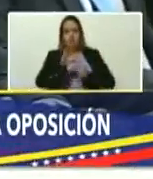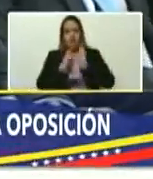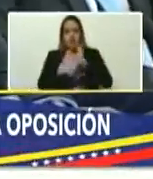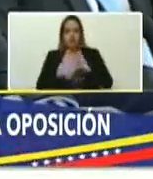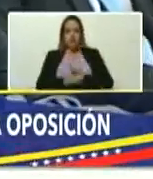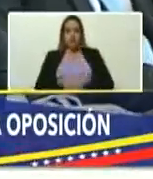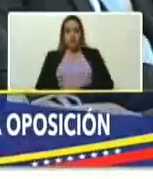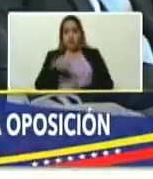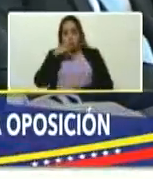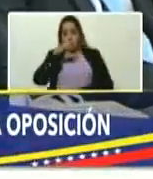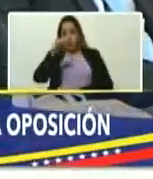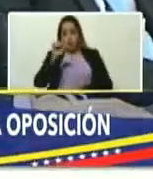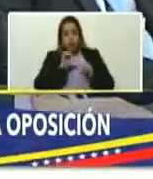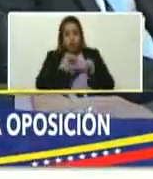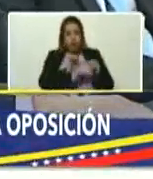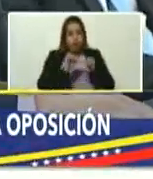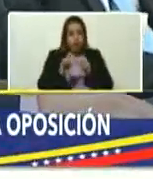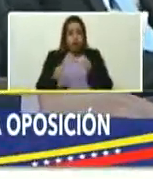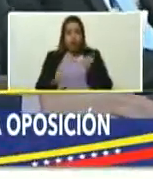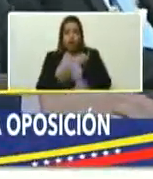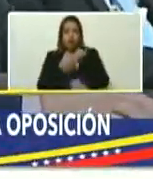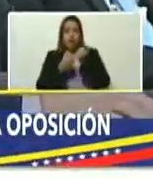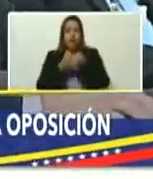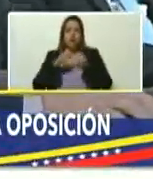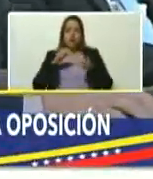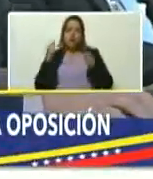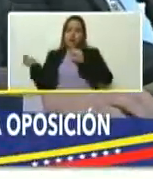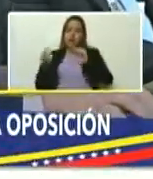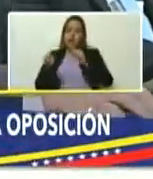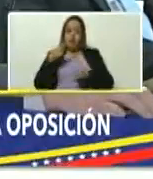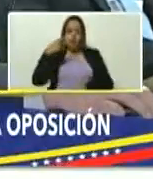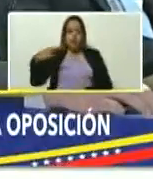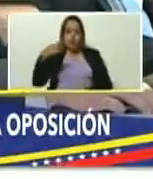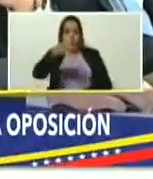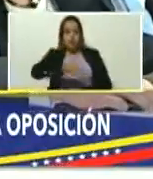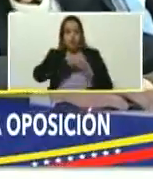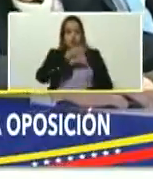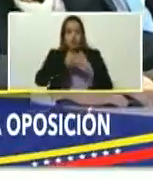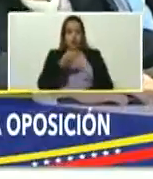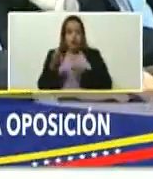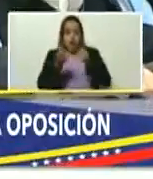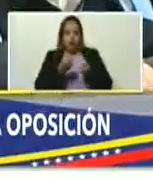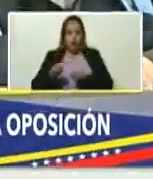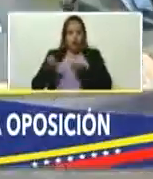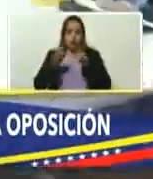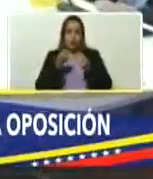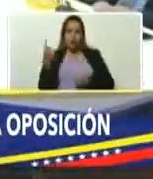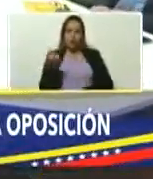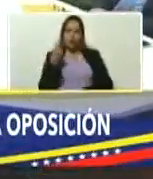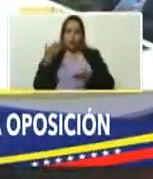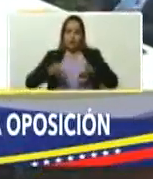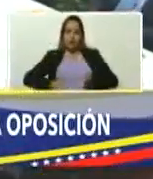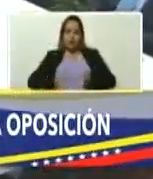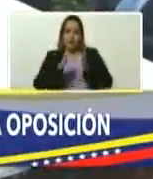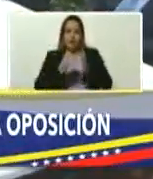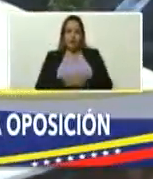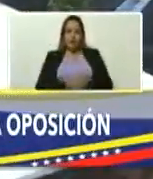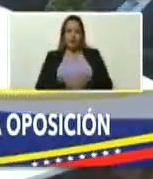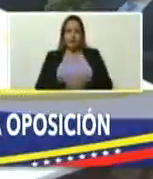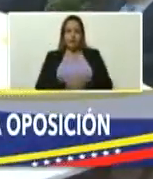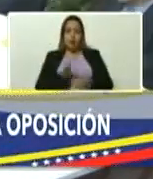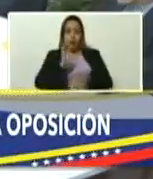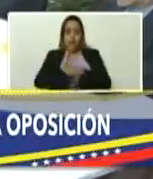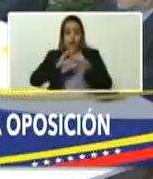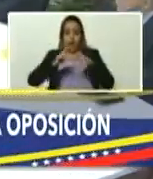Nicolás Maduro, quien continúa apostando al diálogo político, social y económico como único camino para preservar la